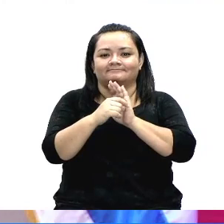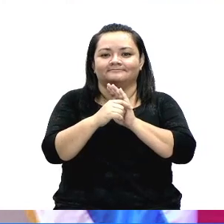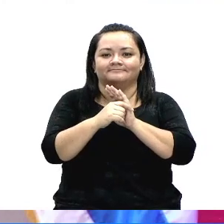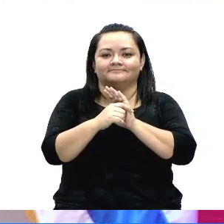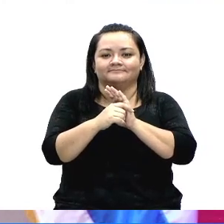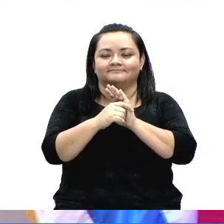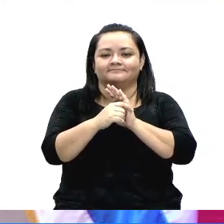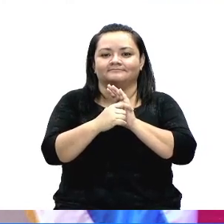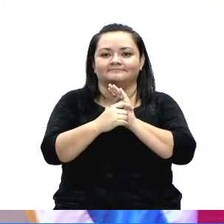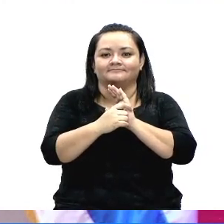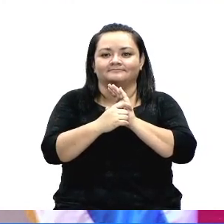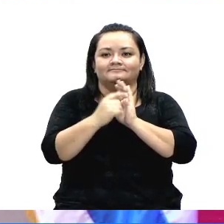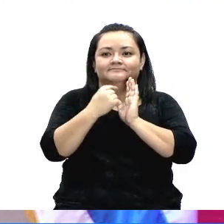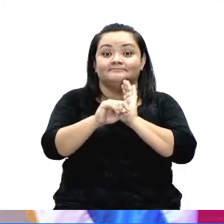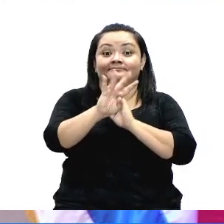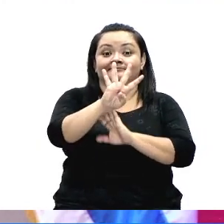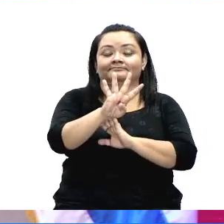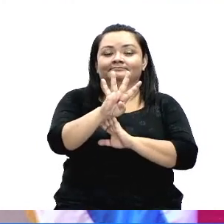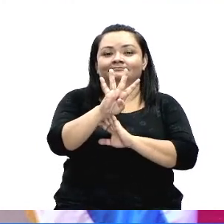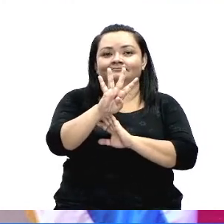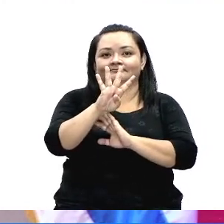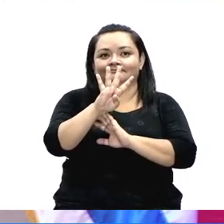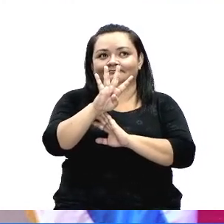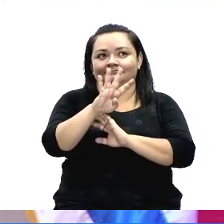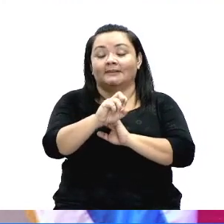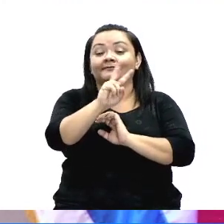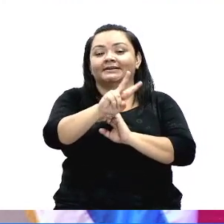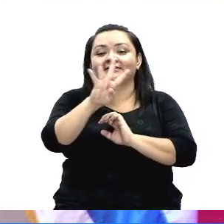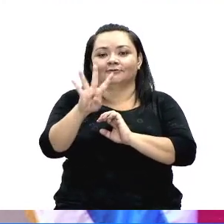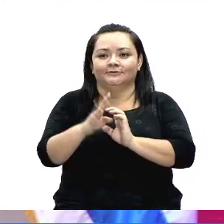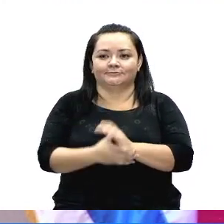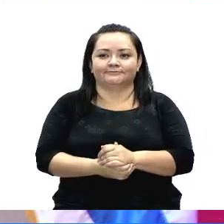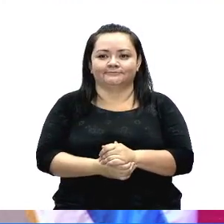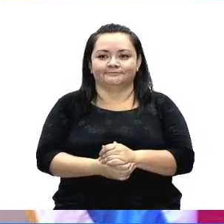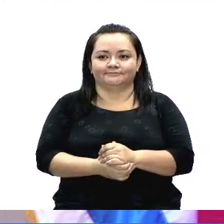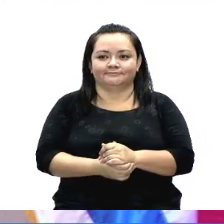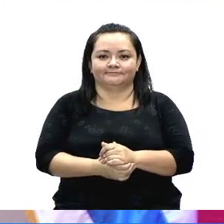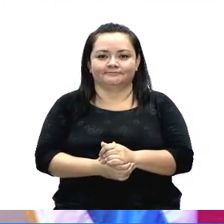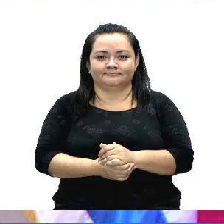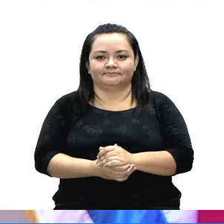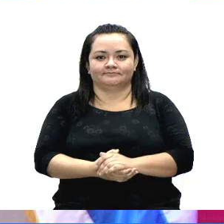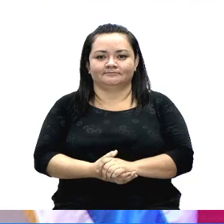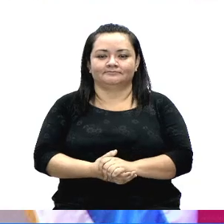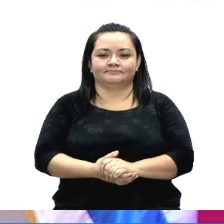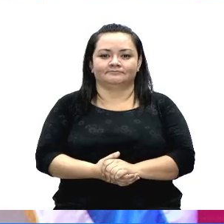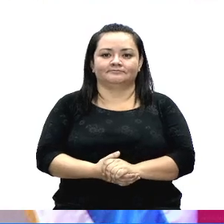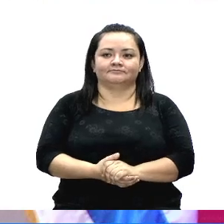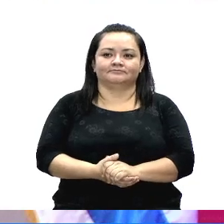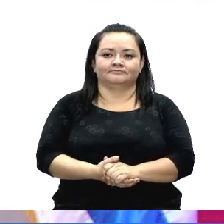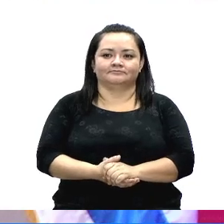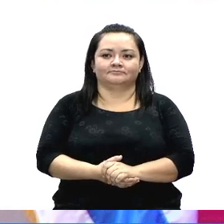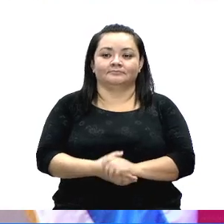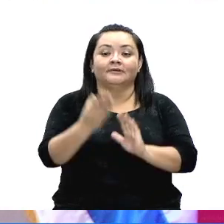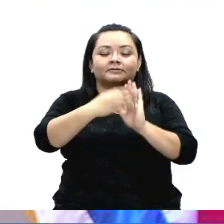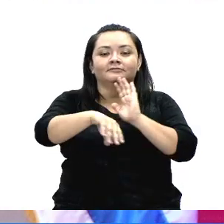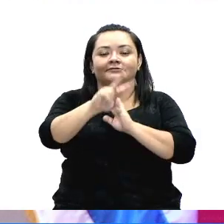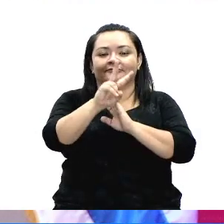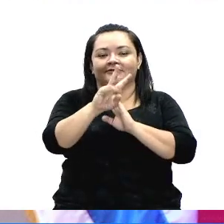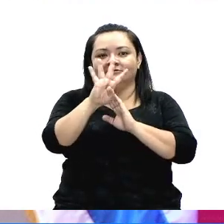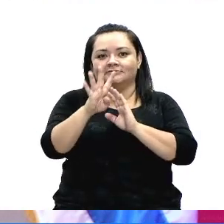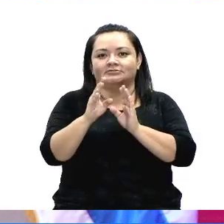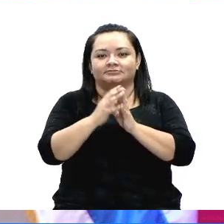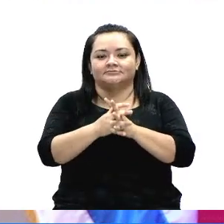este texto conmigo el 24 de éxodo 15 al 18 y con esto voy cerrando